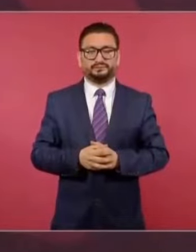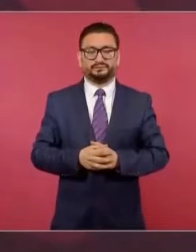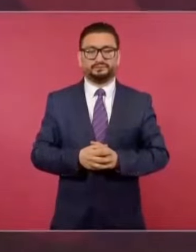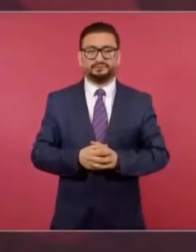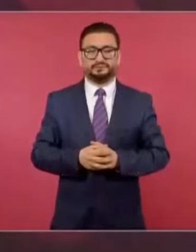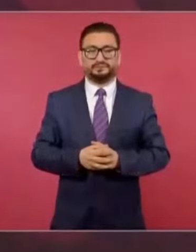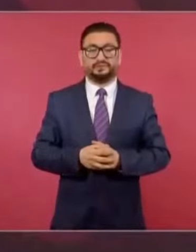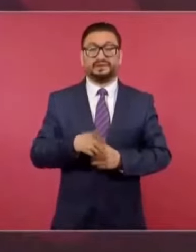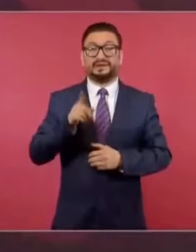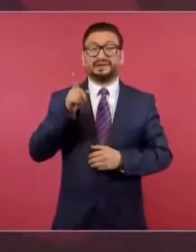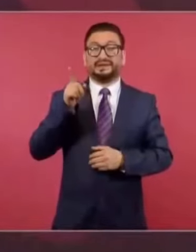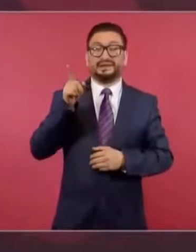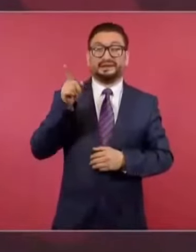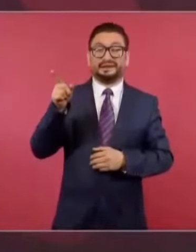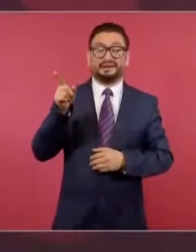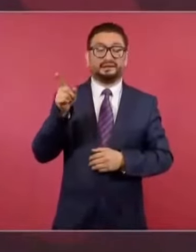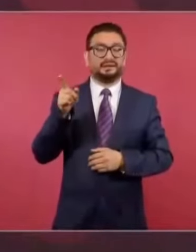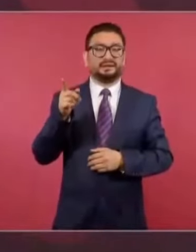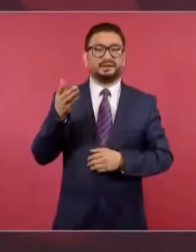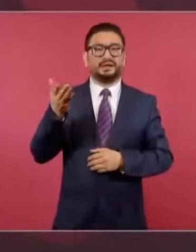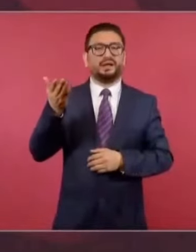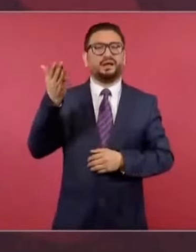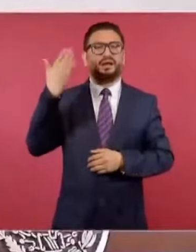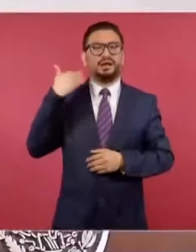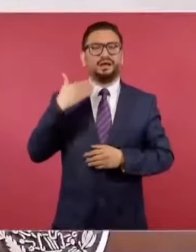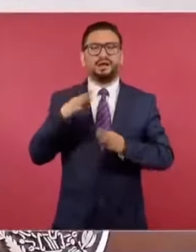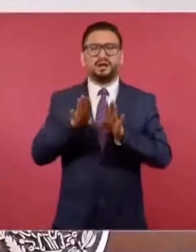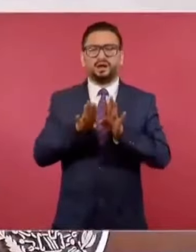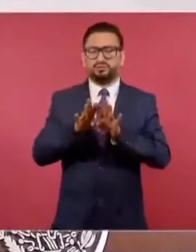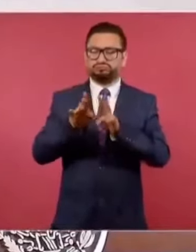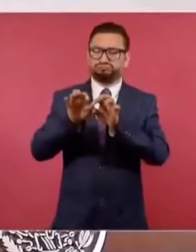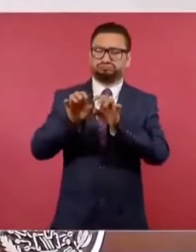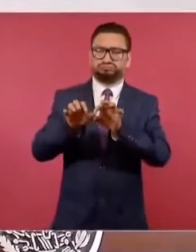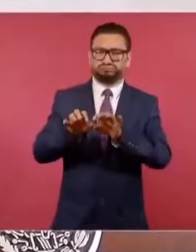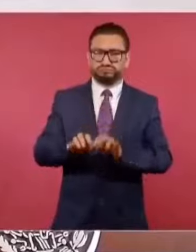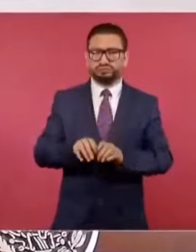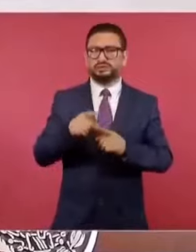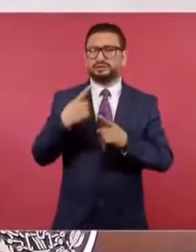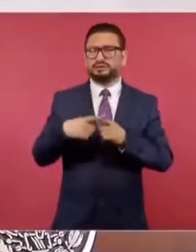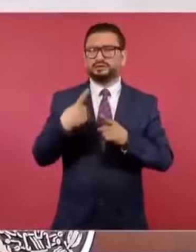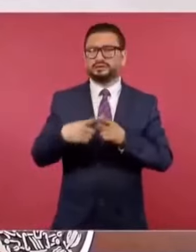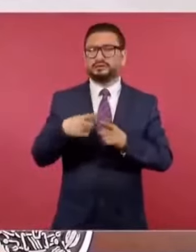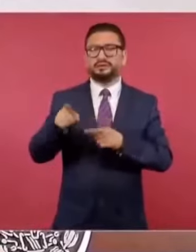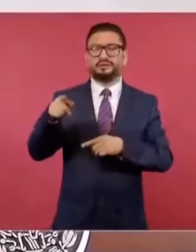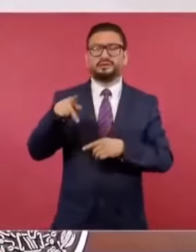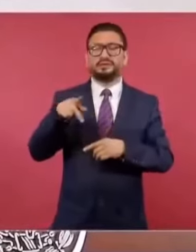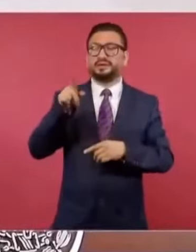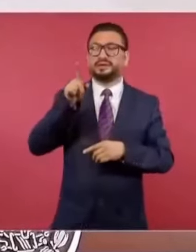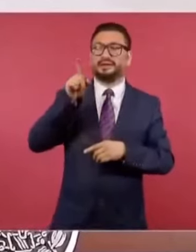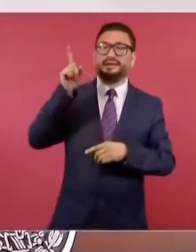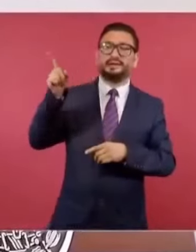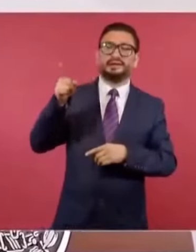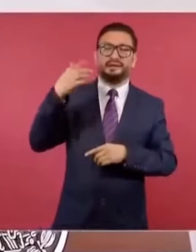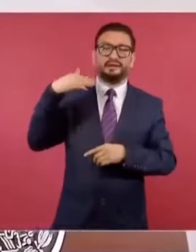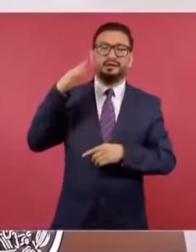transcribía lo que decía mi amigo